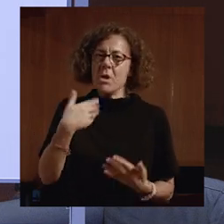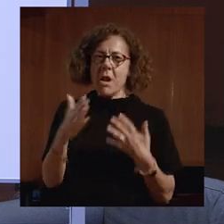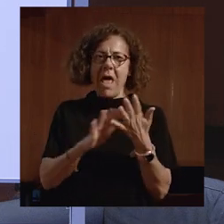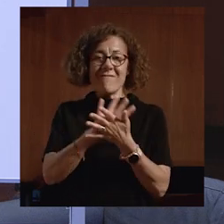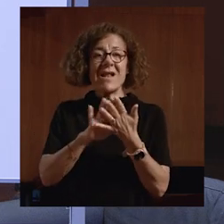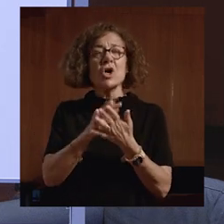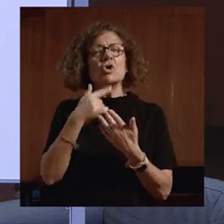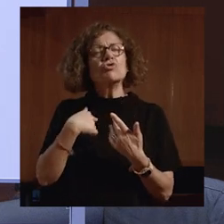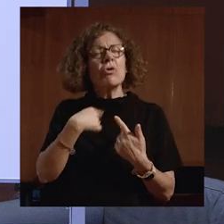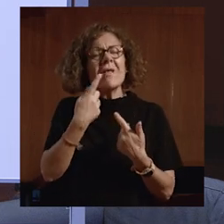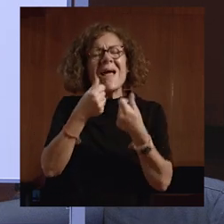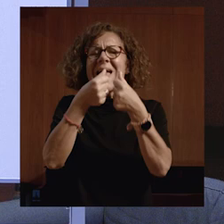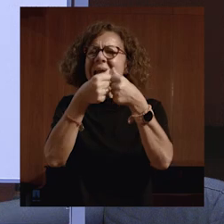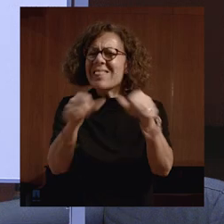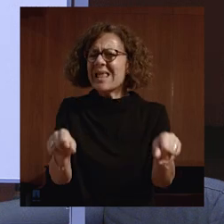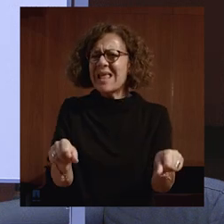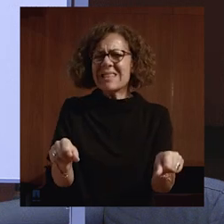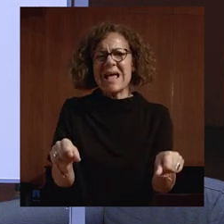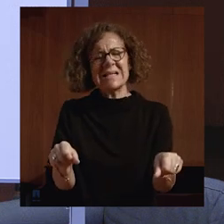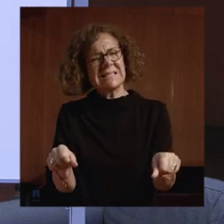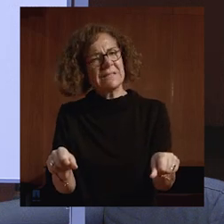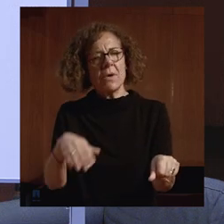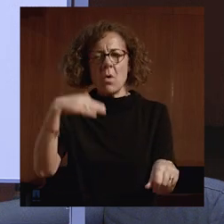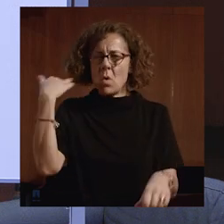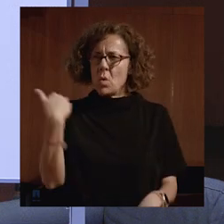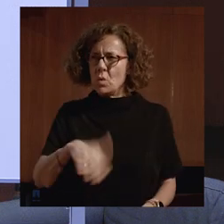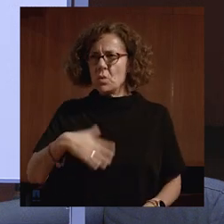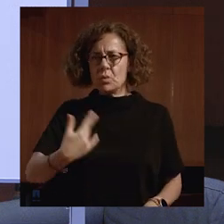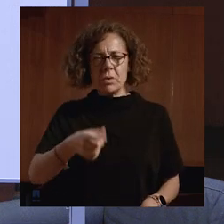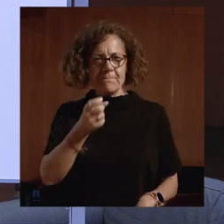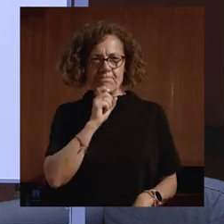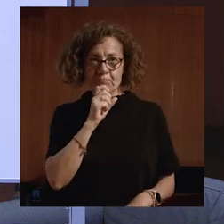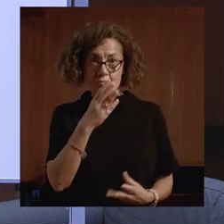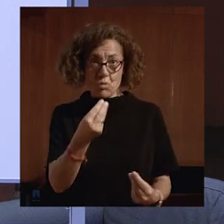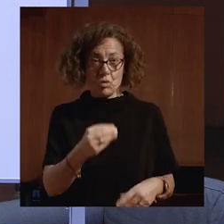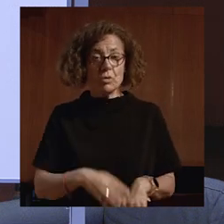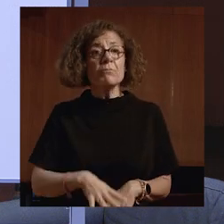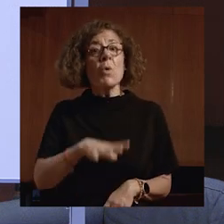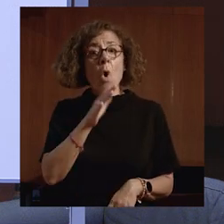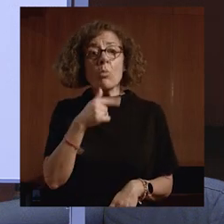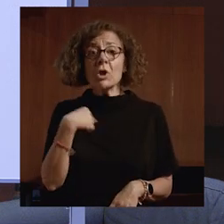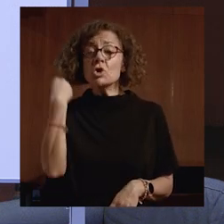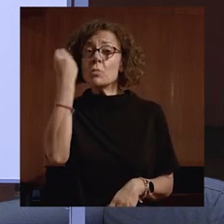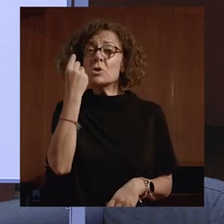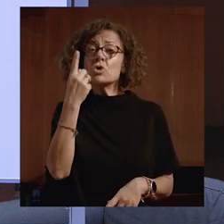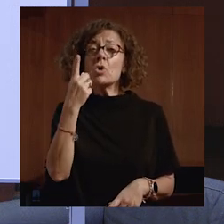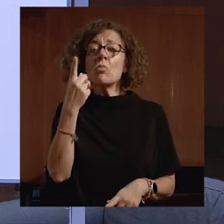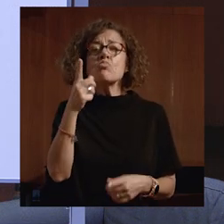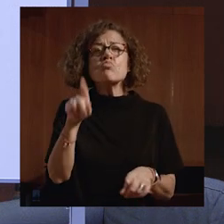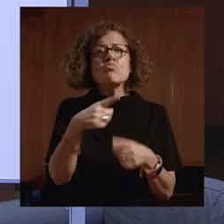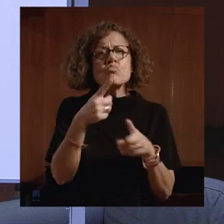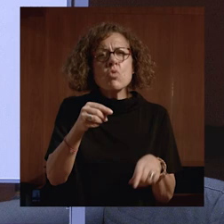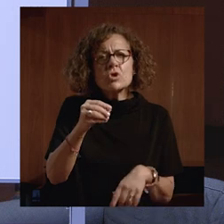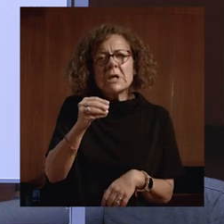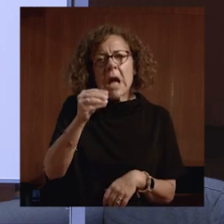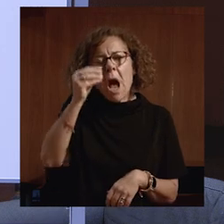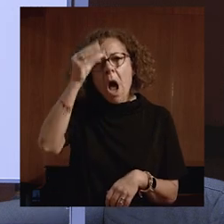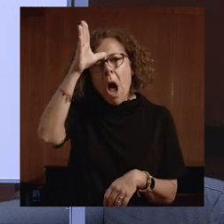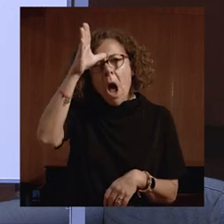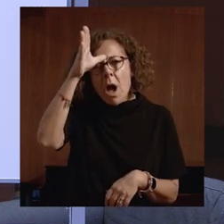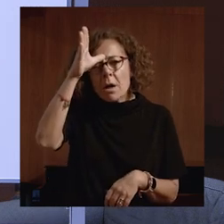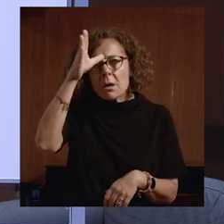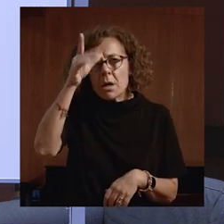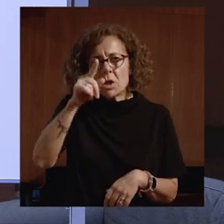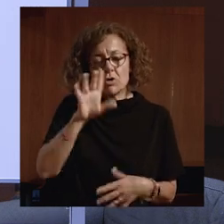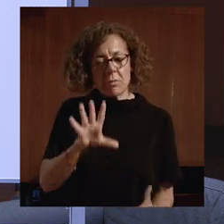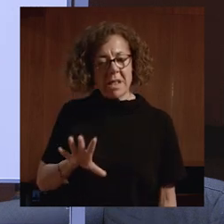las etiquetas son muy complicadas en ese sentido. Porque incluso yo creo que música culta se adhiere mejor a lo que